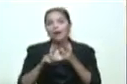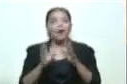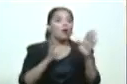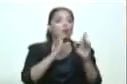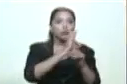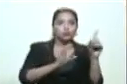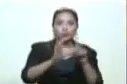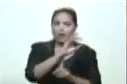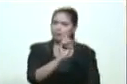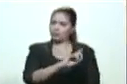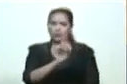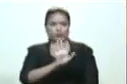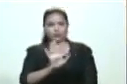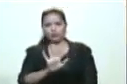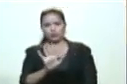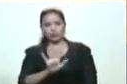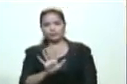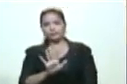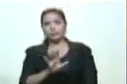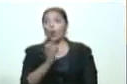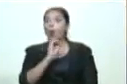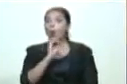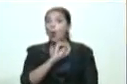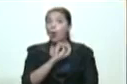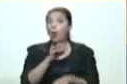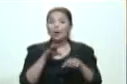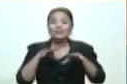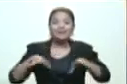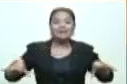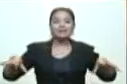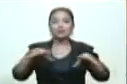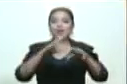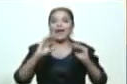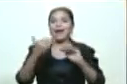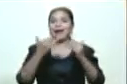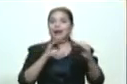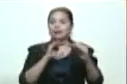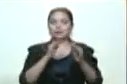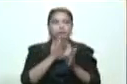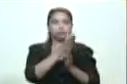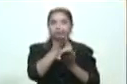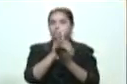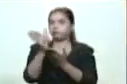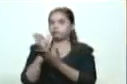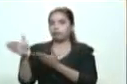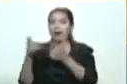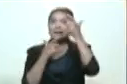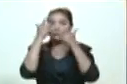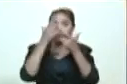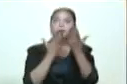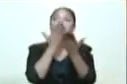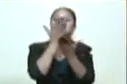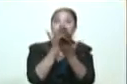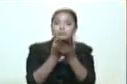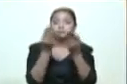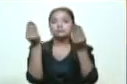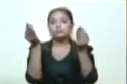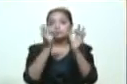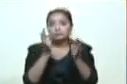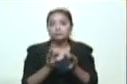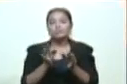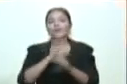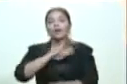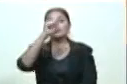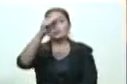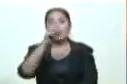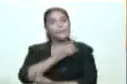cultural, ni siquiera el socialismo en lo territorial o en lo ético, que son dimensiones que el comandante Hugo Chávez aportó al socialismo, sino